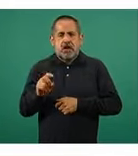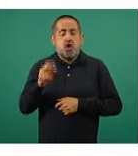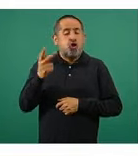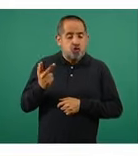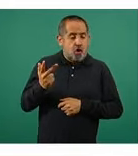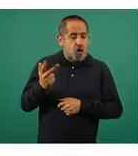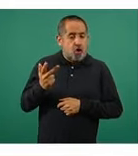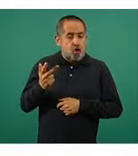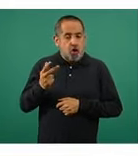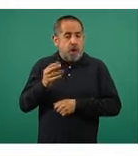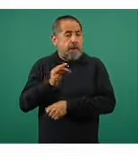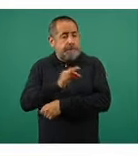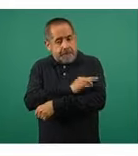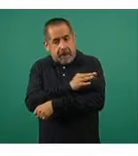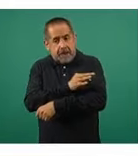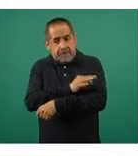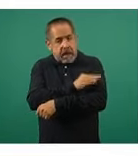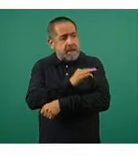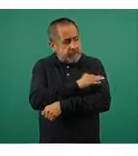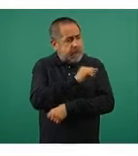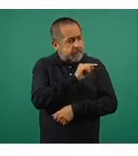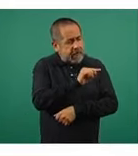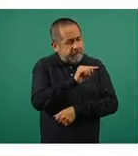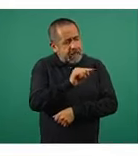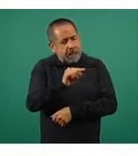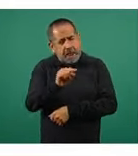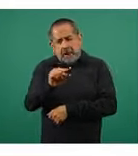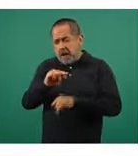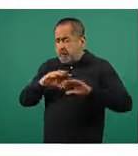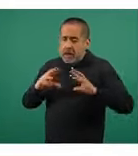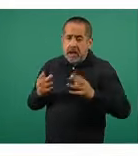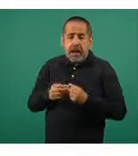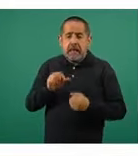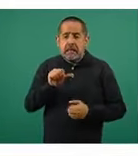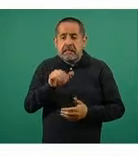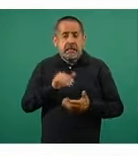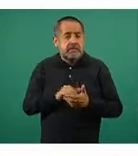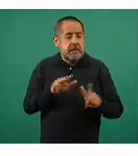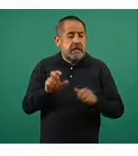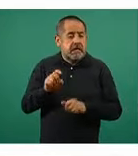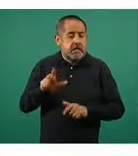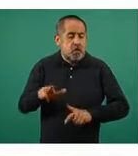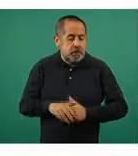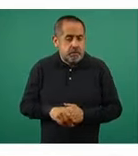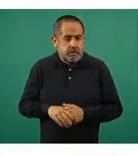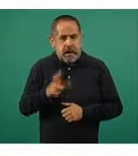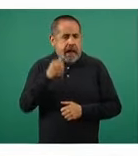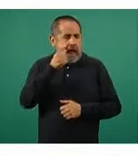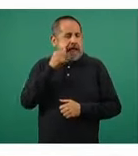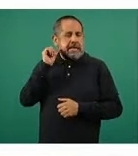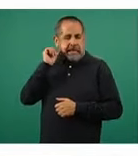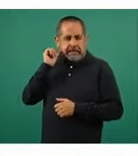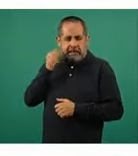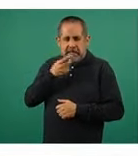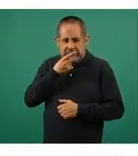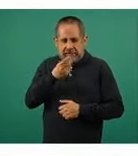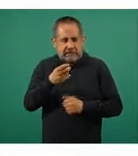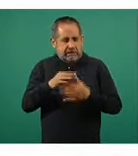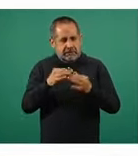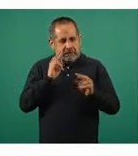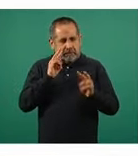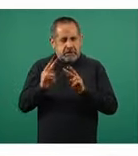16.738 dosis aplicadas. Y como veníamos comentando el día de ayer en el reporte, como ustedes pueden